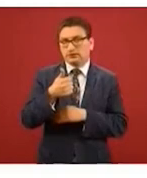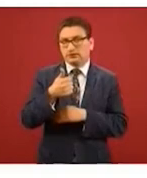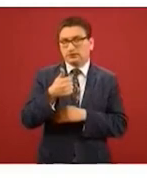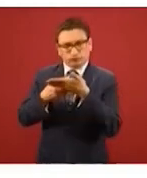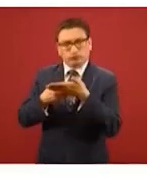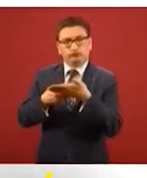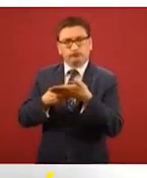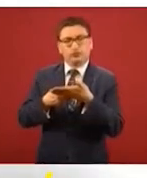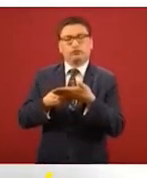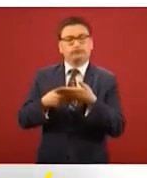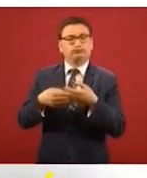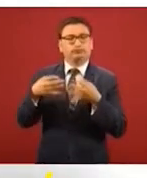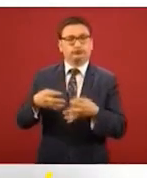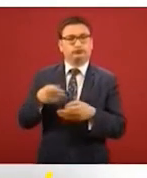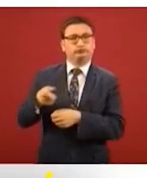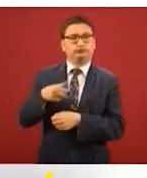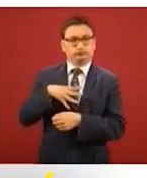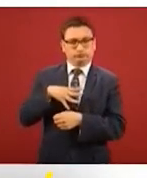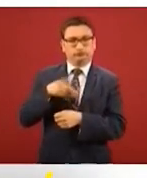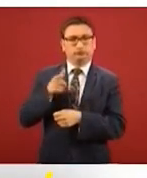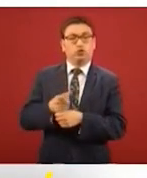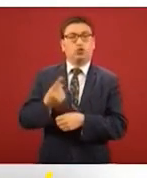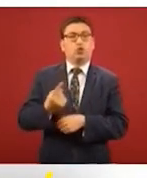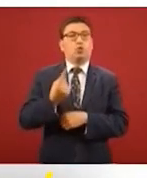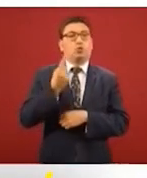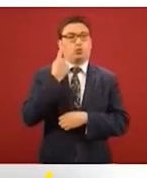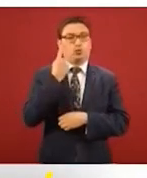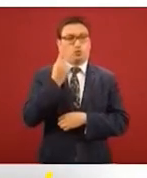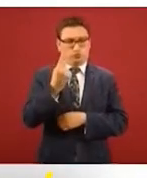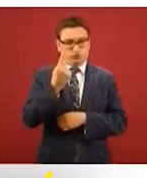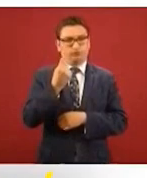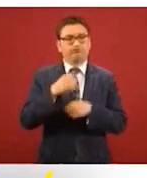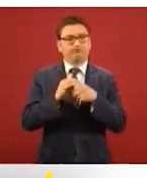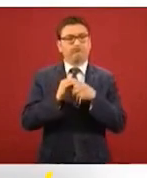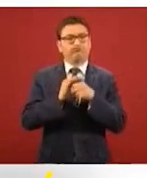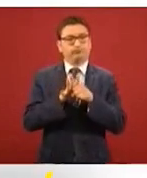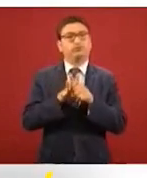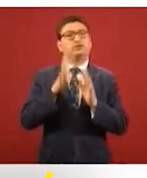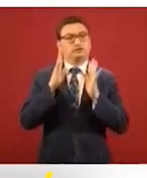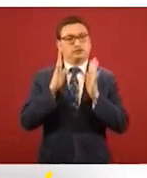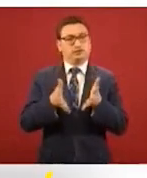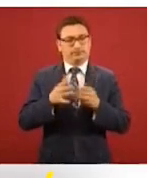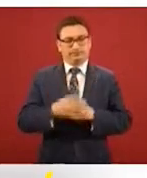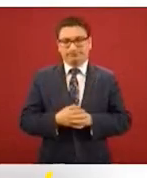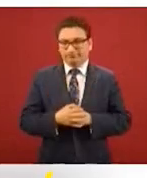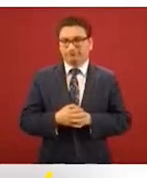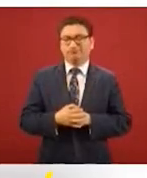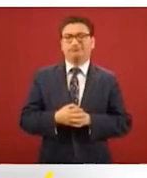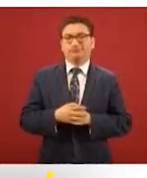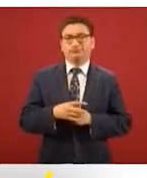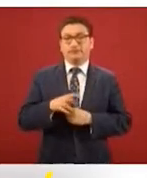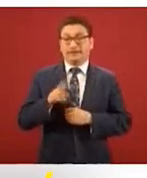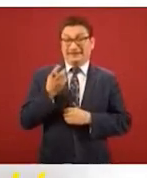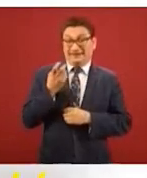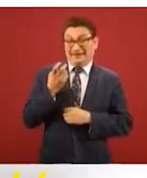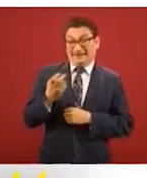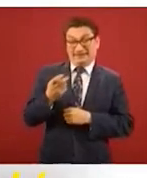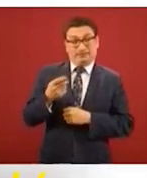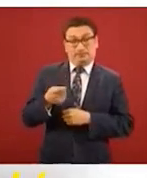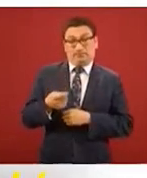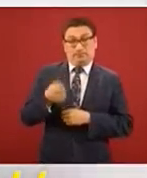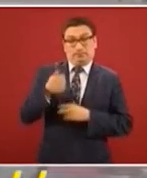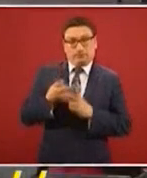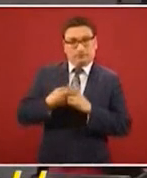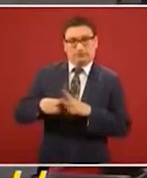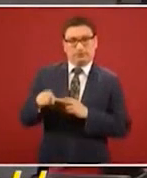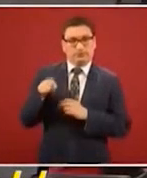confirma también. De modo que tenemos ya un caso confirmado de coronavirus, este consideraríamos que es el caso índice. El